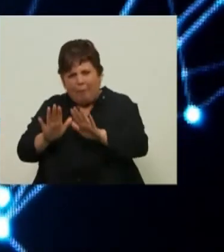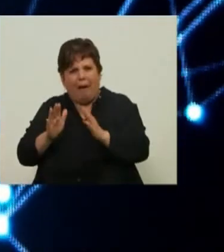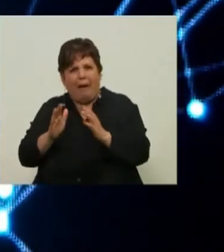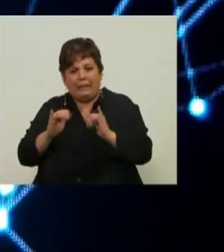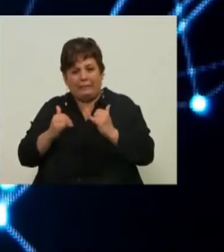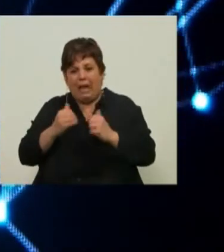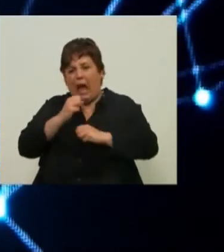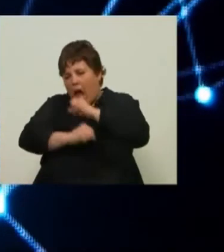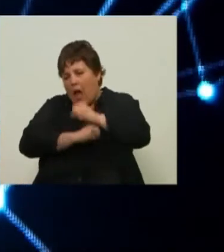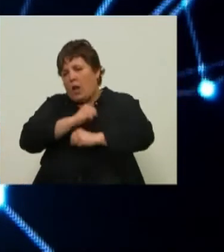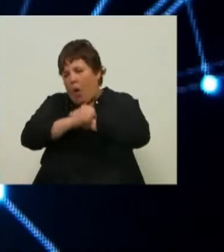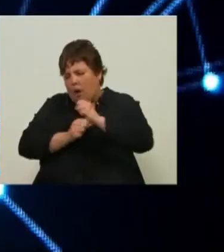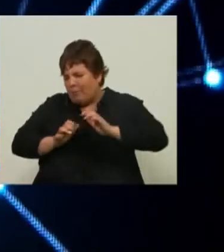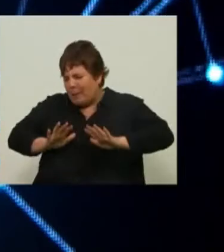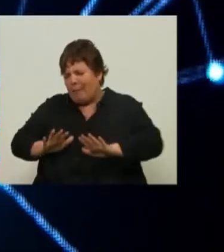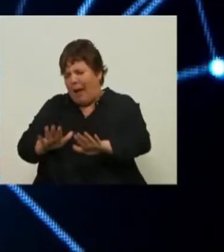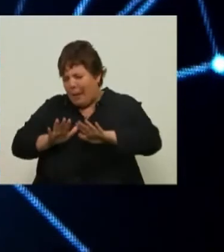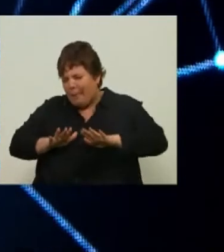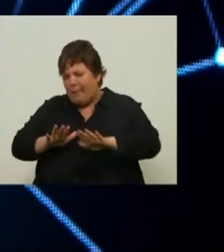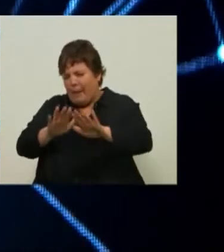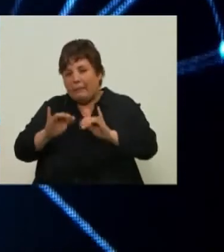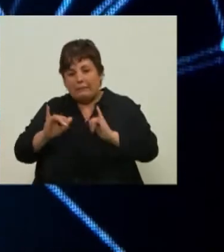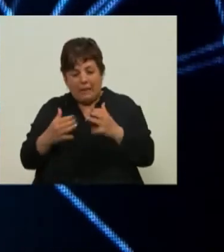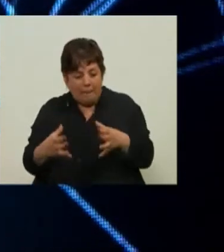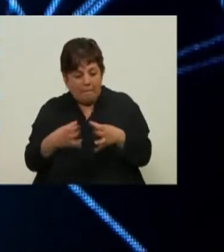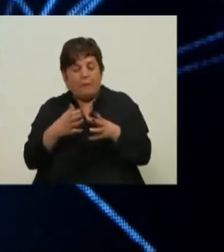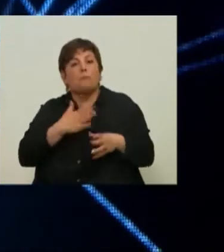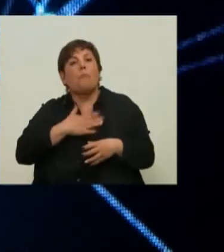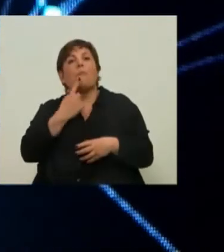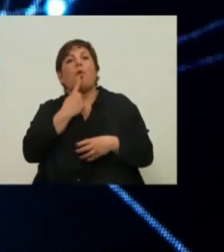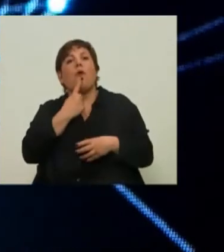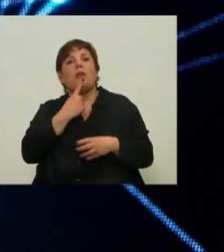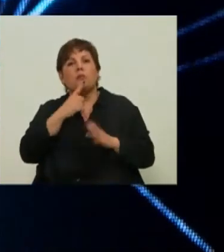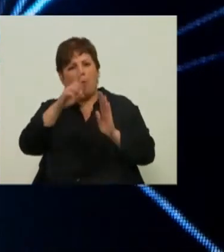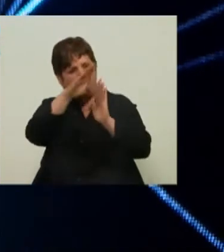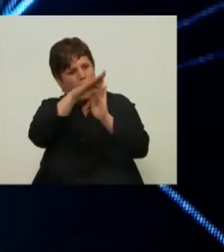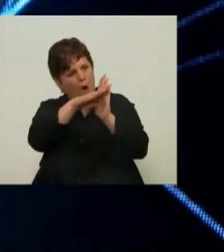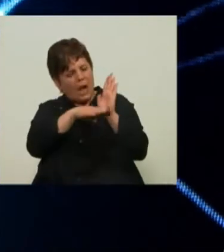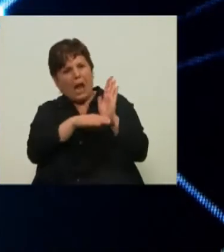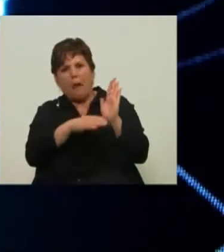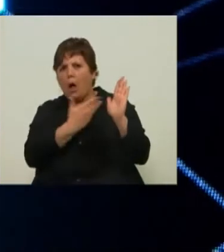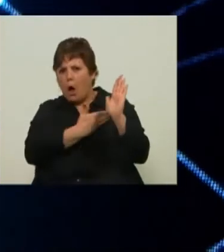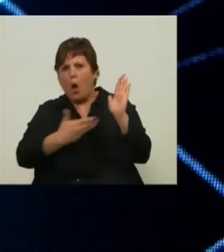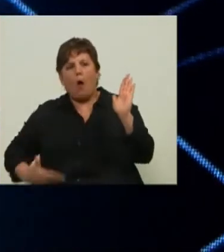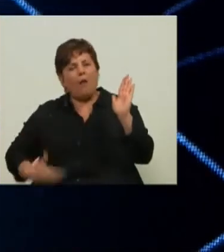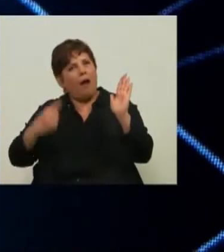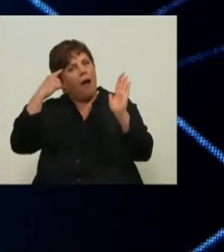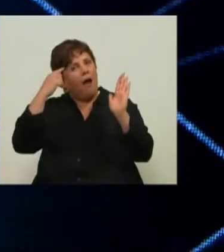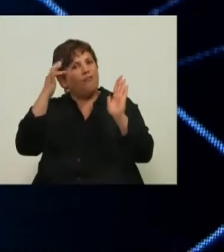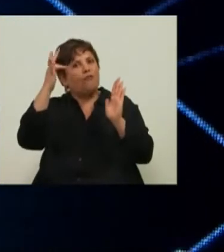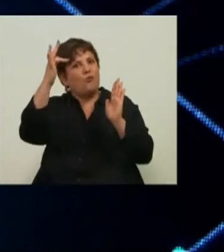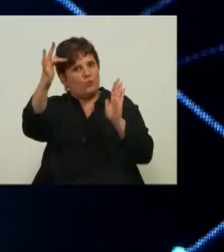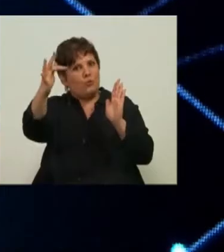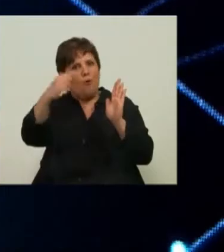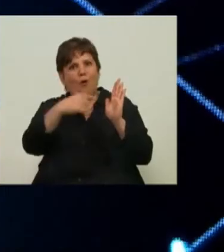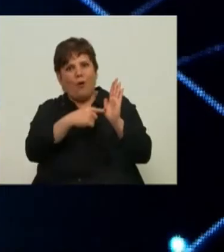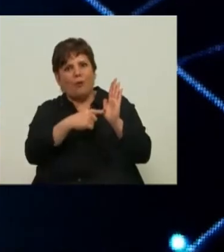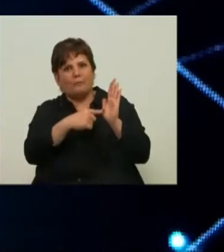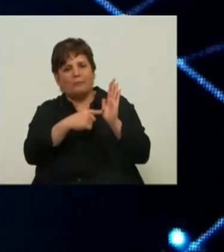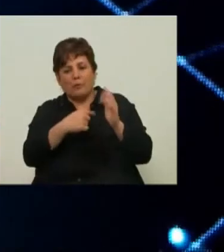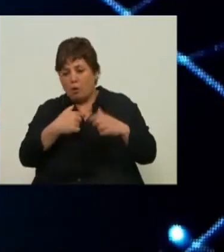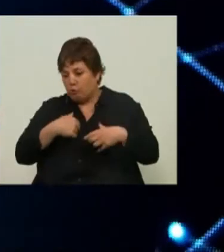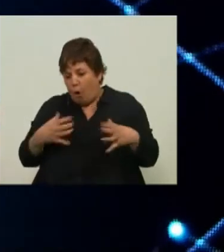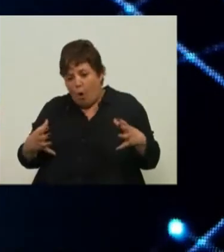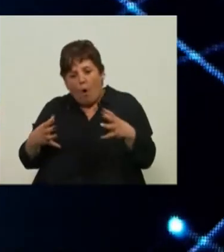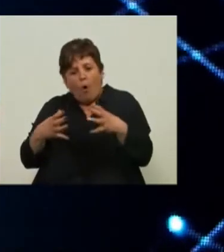en estos años. Formo parte de un partido político con un programa de gobierno de futuro. Formo parte